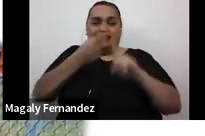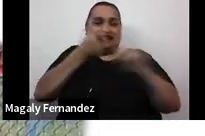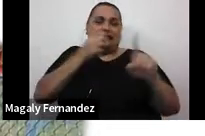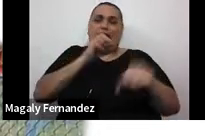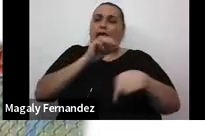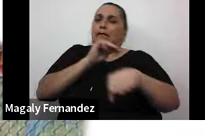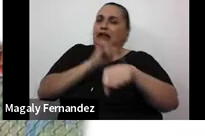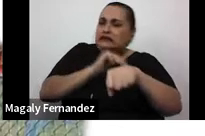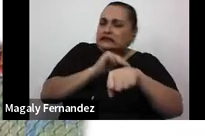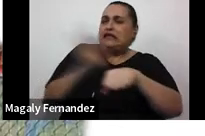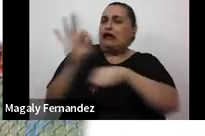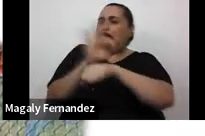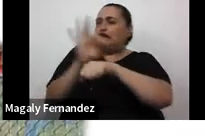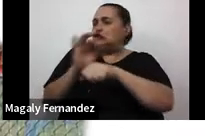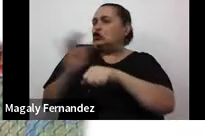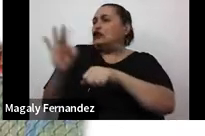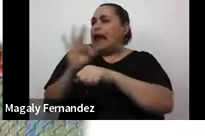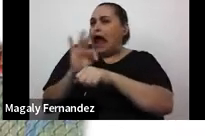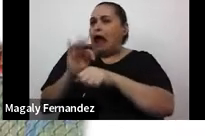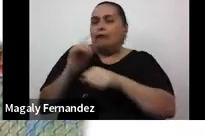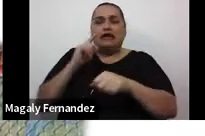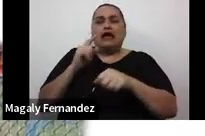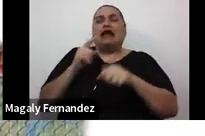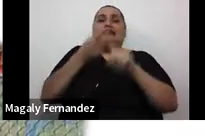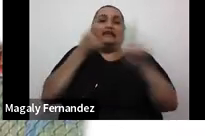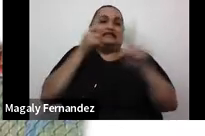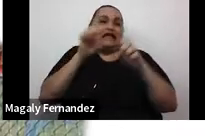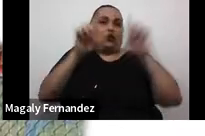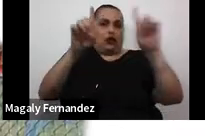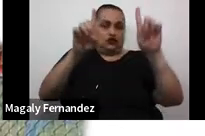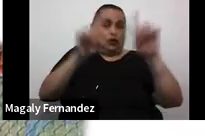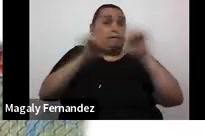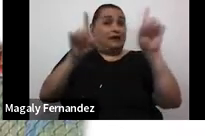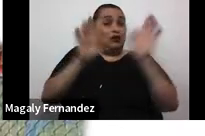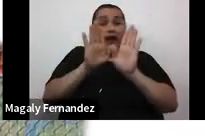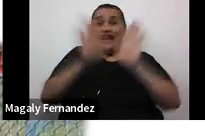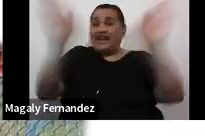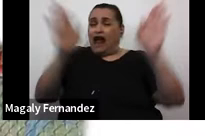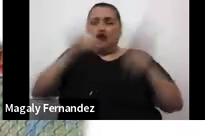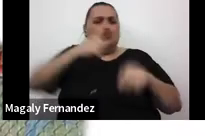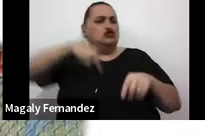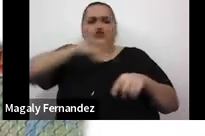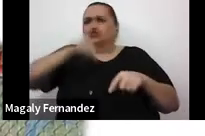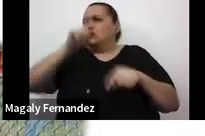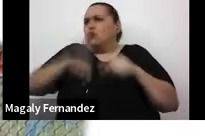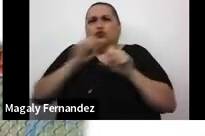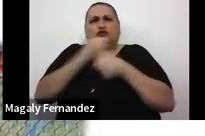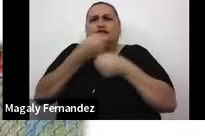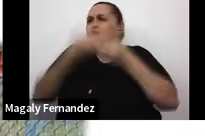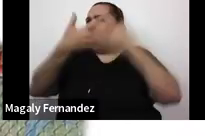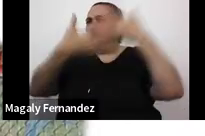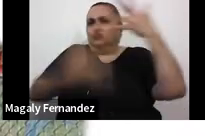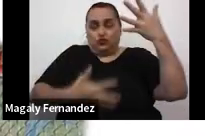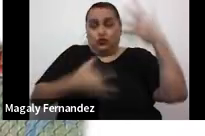desde la fisioterapia sí desde la educación Pero en general no podemos hacer mucho pero como entorno